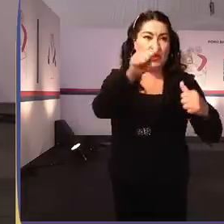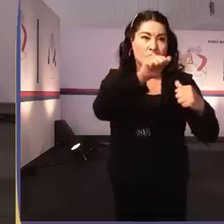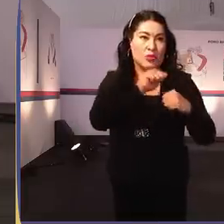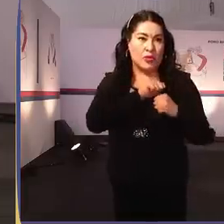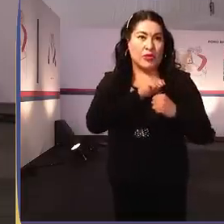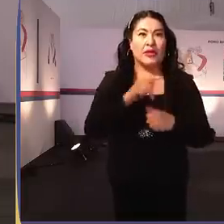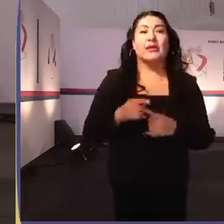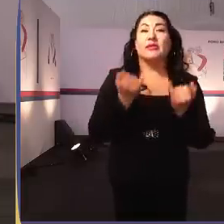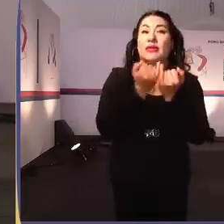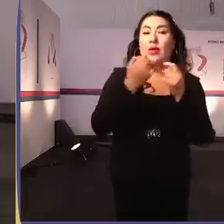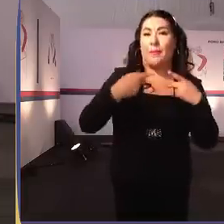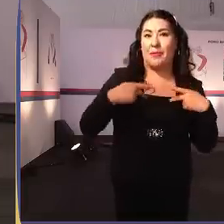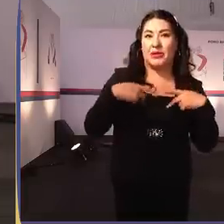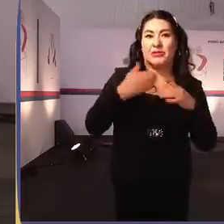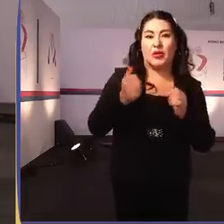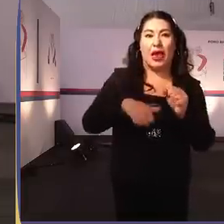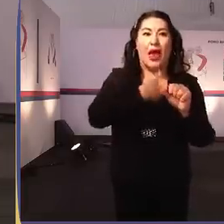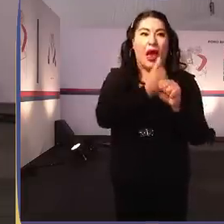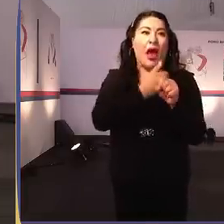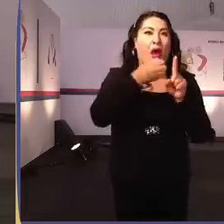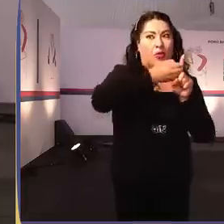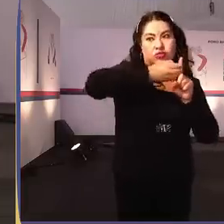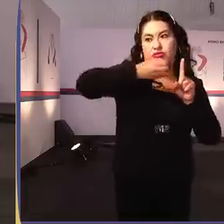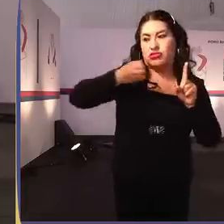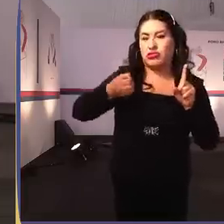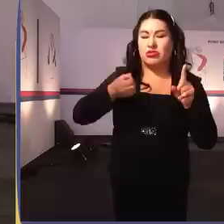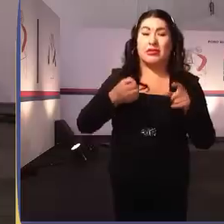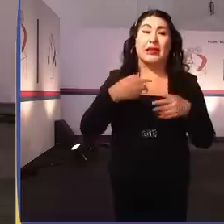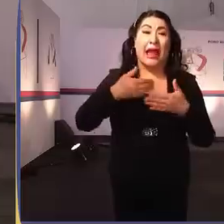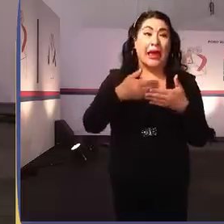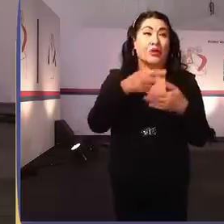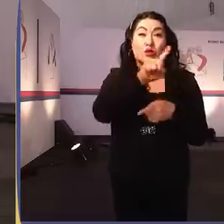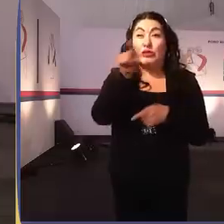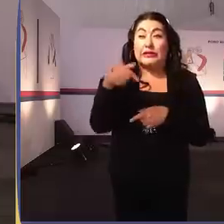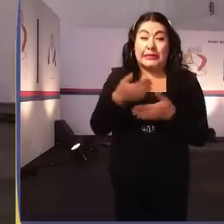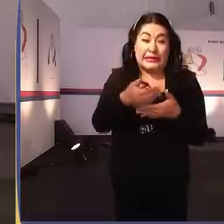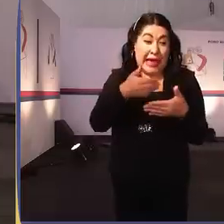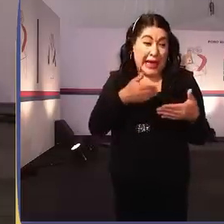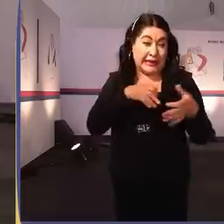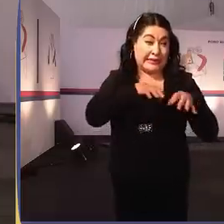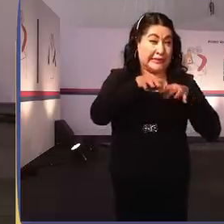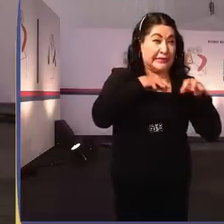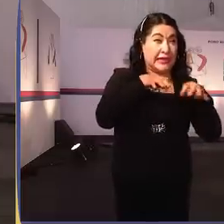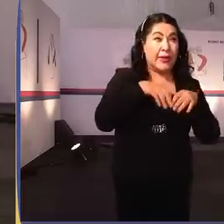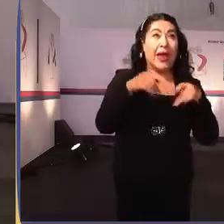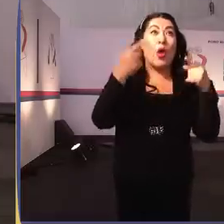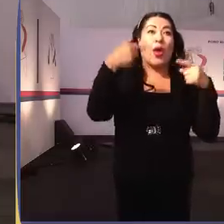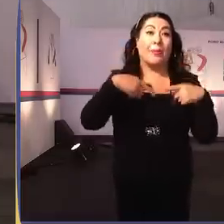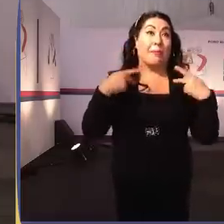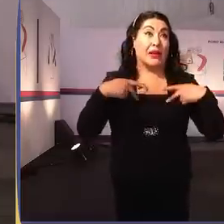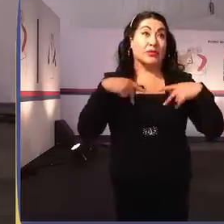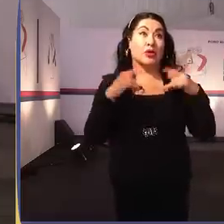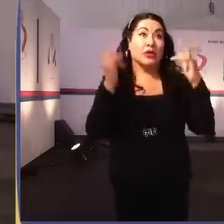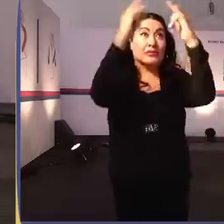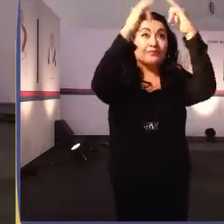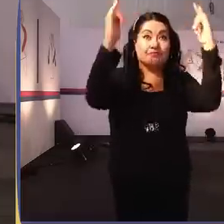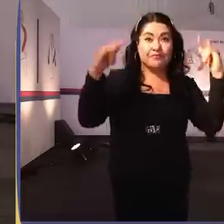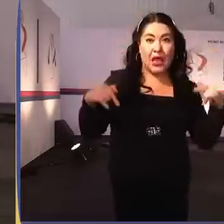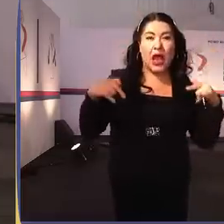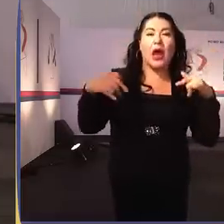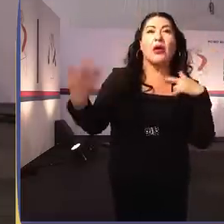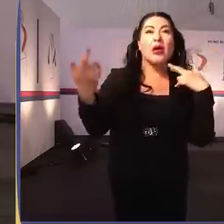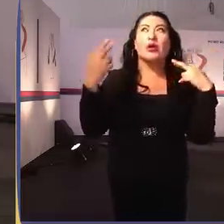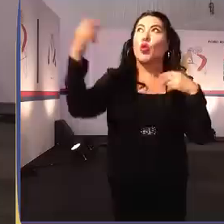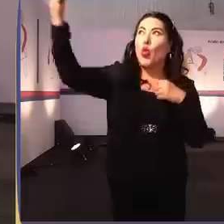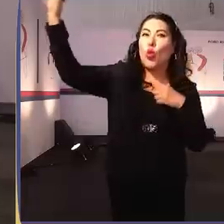los organizadores. Detrás de esto que ven hay mucho trabajo, desde quien puso la carpa y las luces, el sonido,